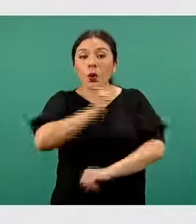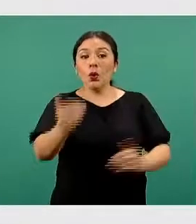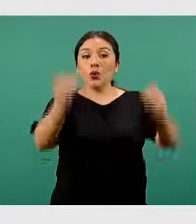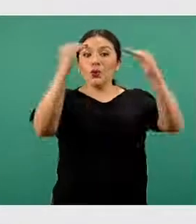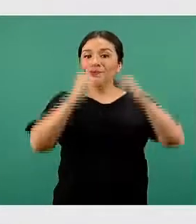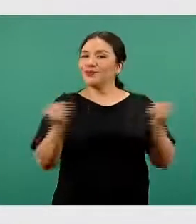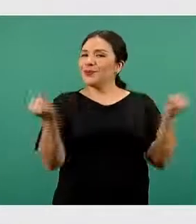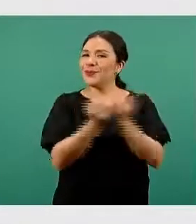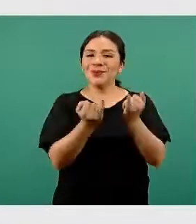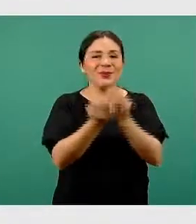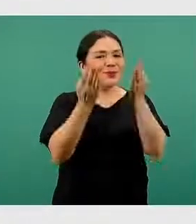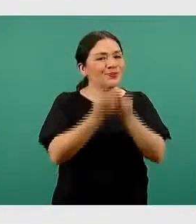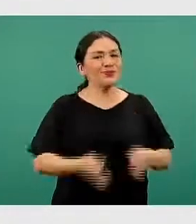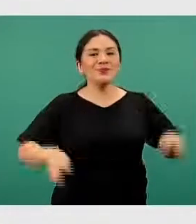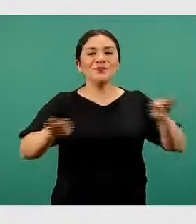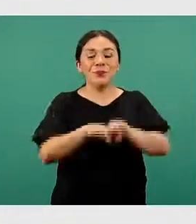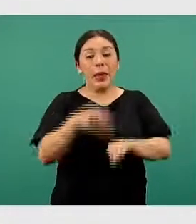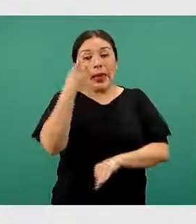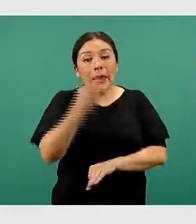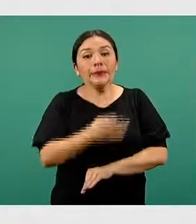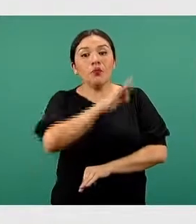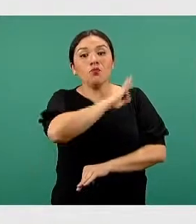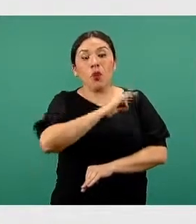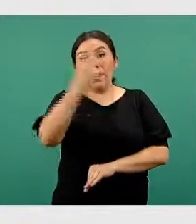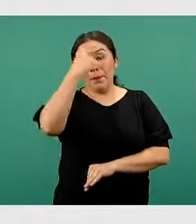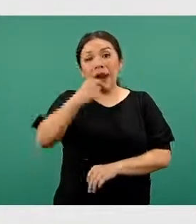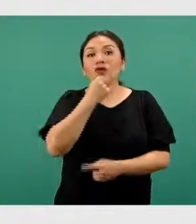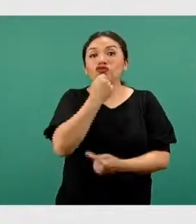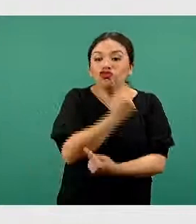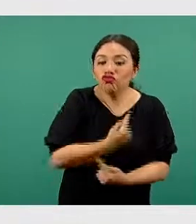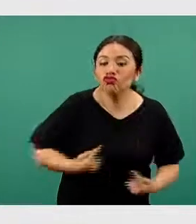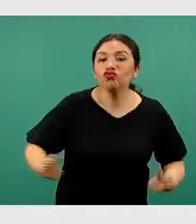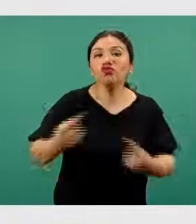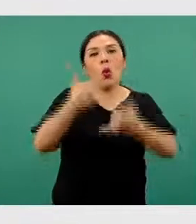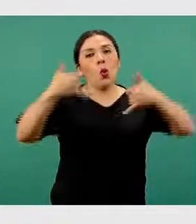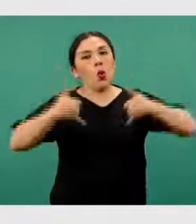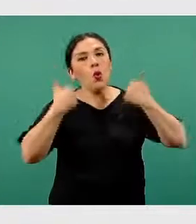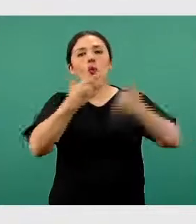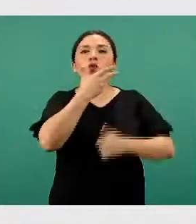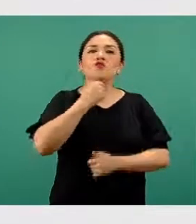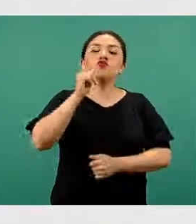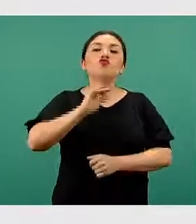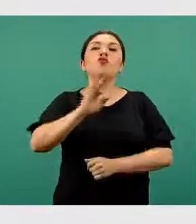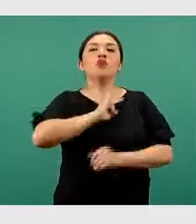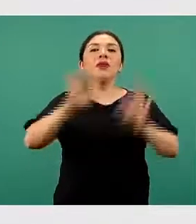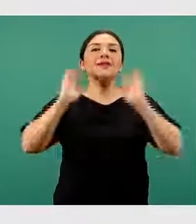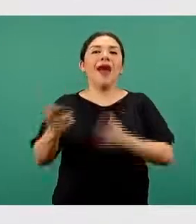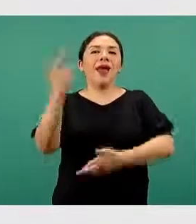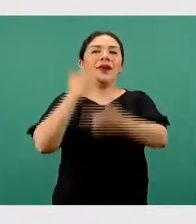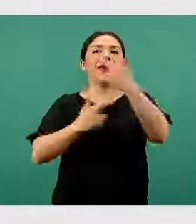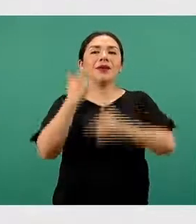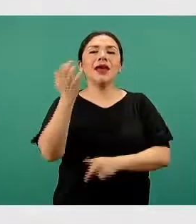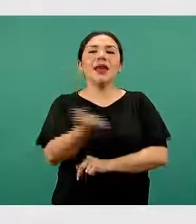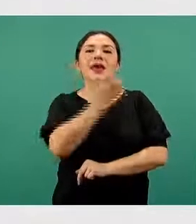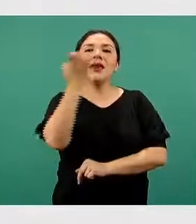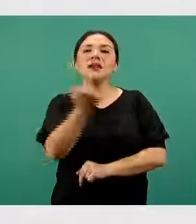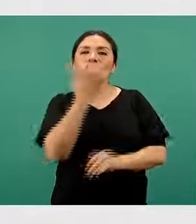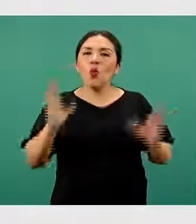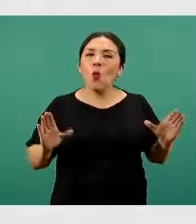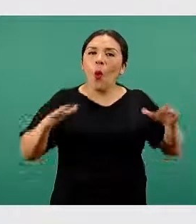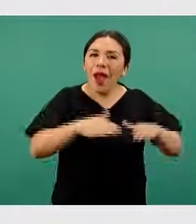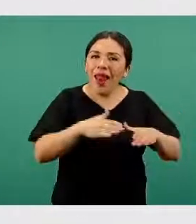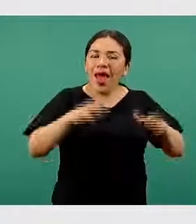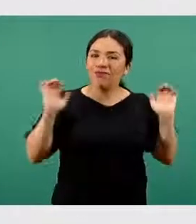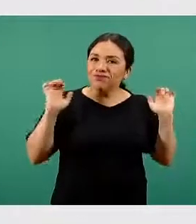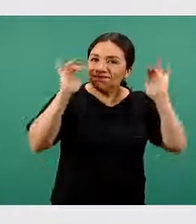muy importante que permitirá a las niñas, niños de nuestro país regresar a un proceso de